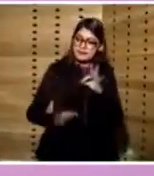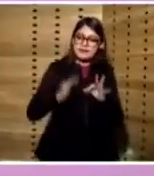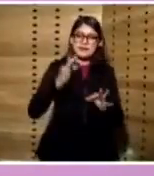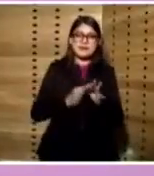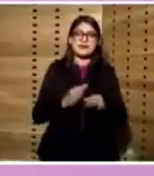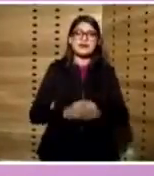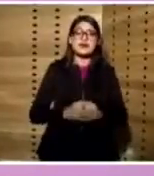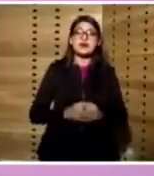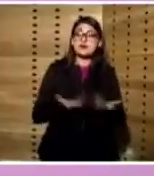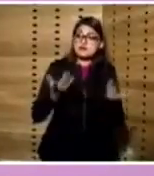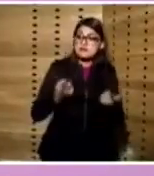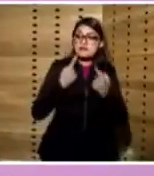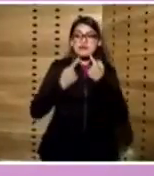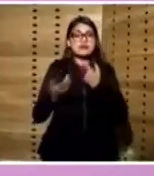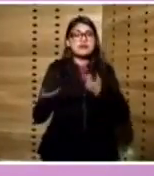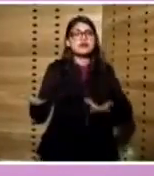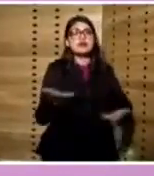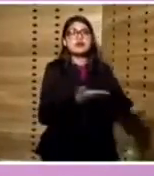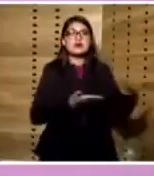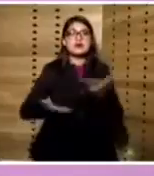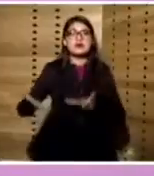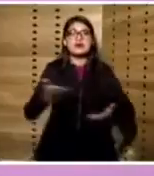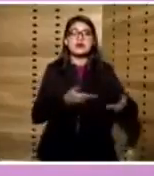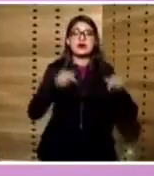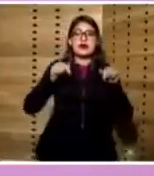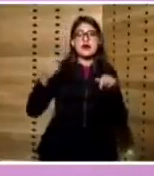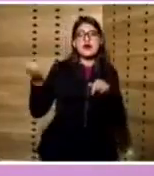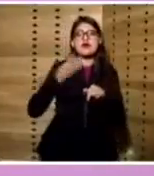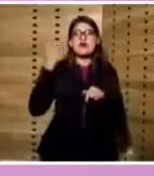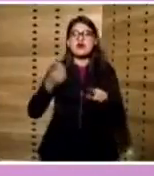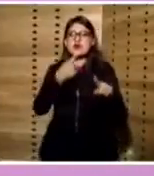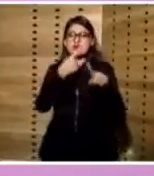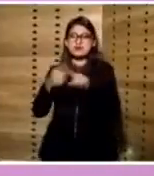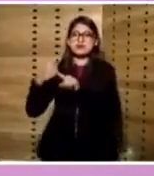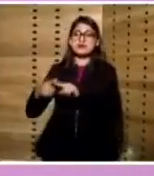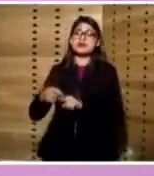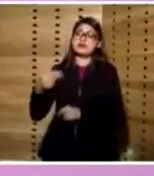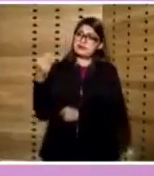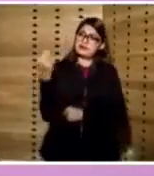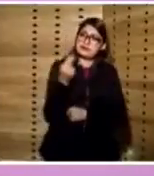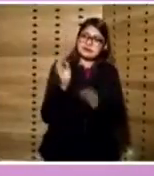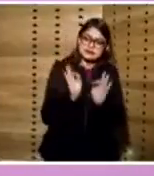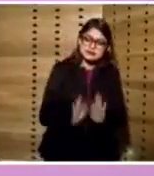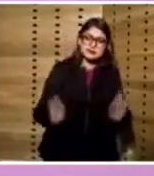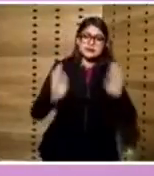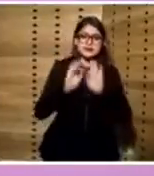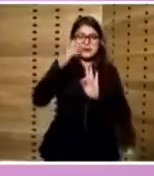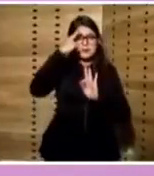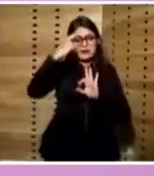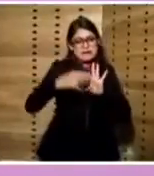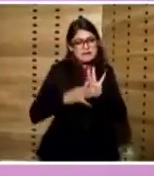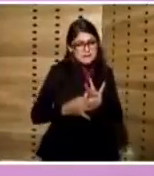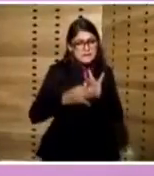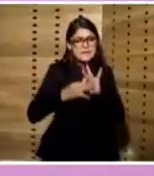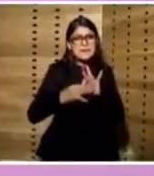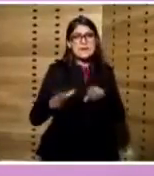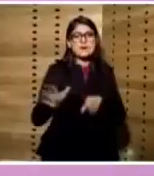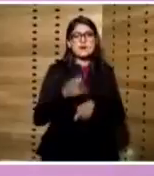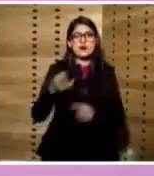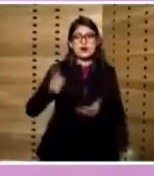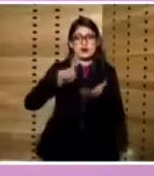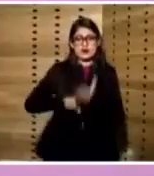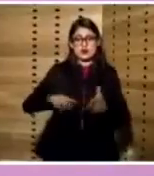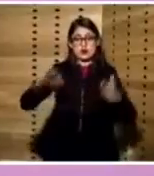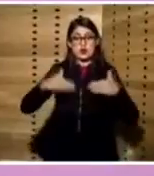Indiscutiblemente que el diálogo constructivo propio de estos foros es vital para las buenas relaciones porque fortalece la